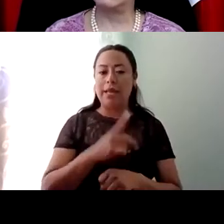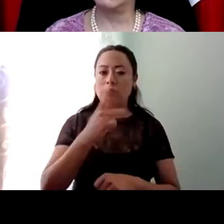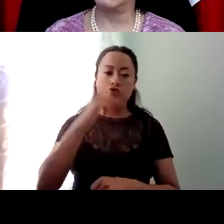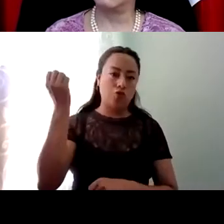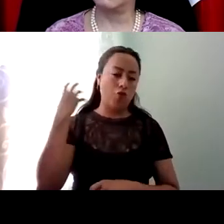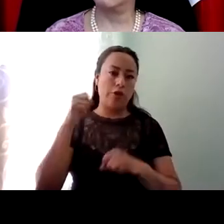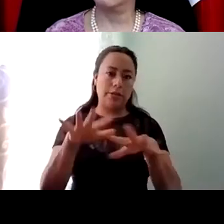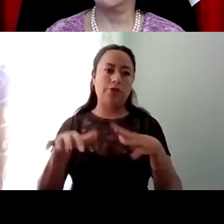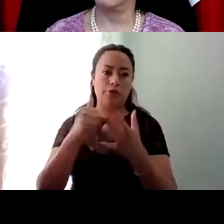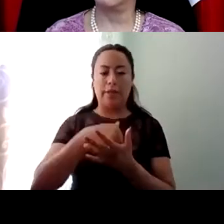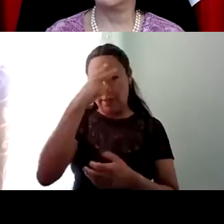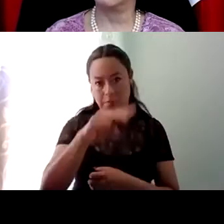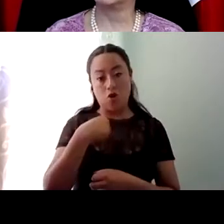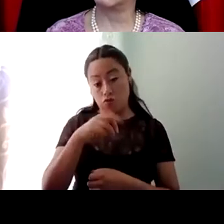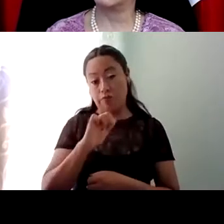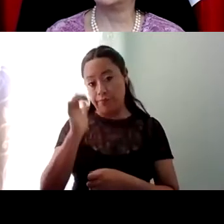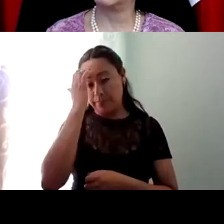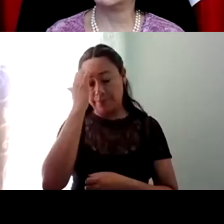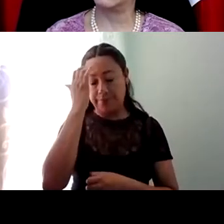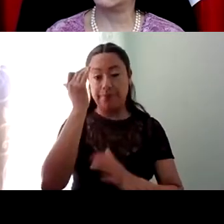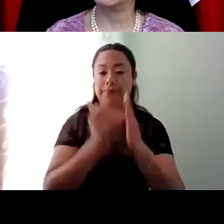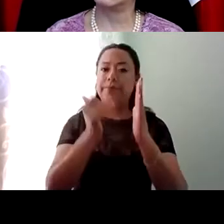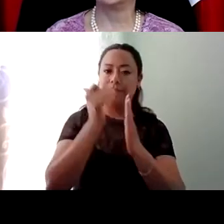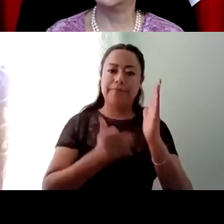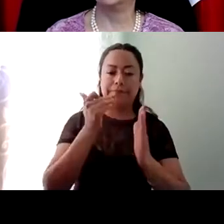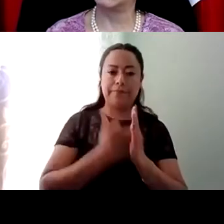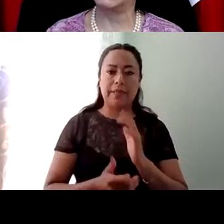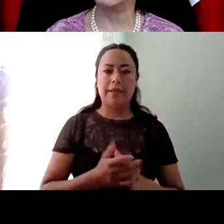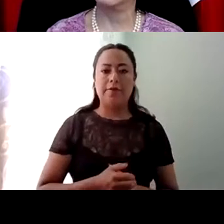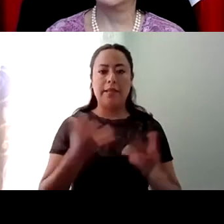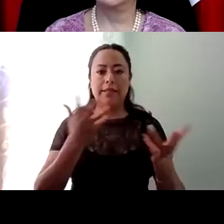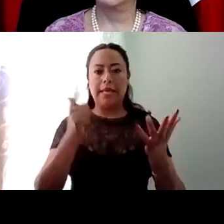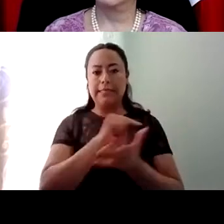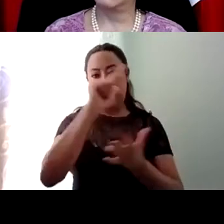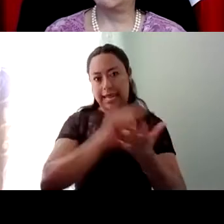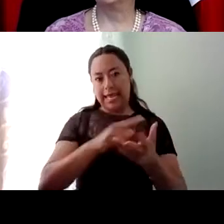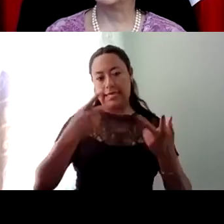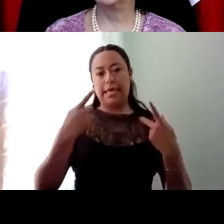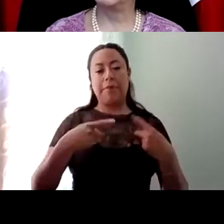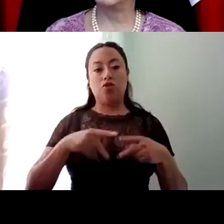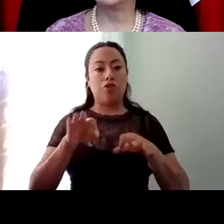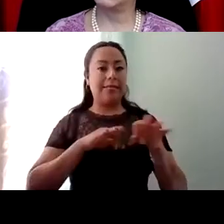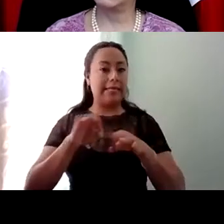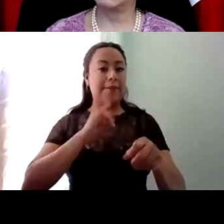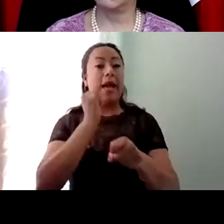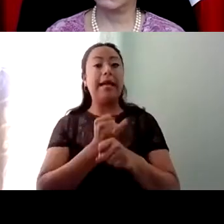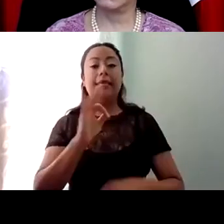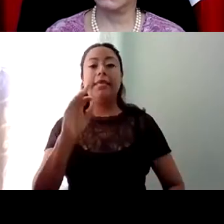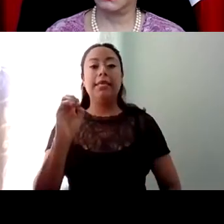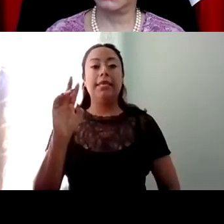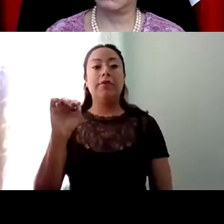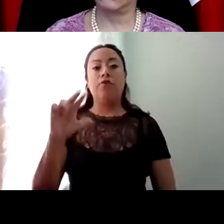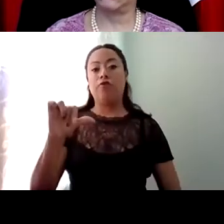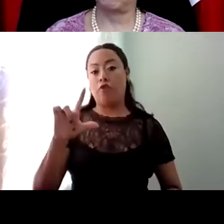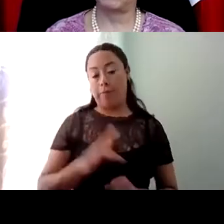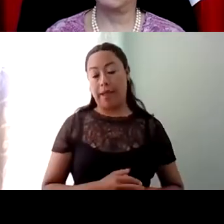ese pendiente, la ley de los trabajadores no asalariados, que es muy importante, y que bueno, son diversas las causas por las que